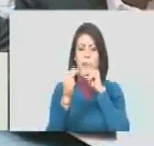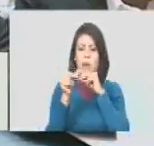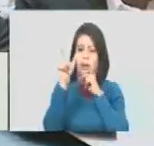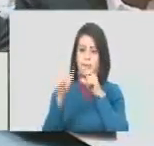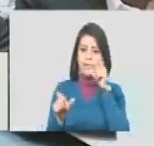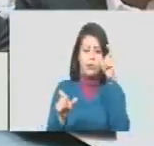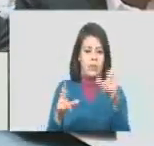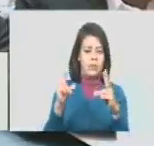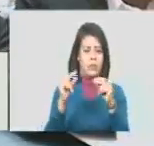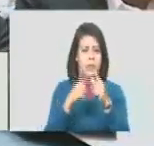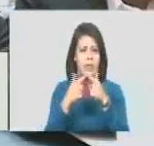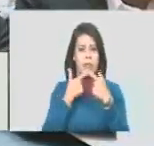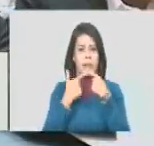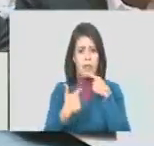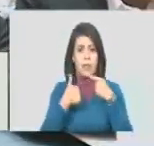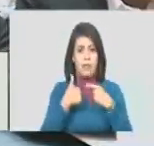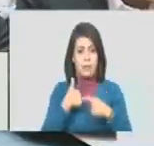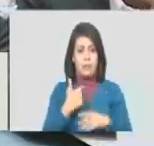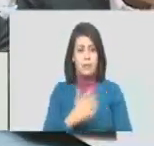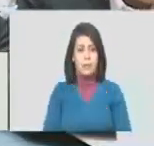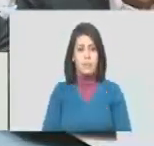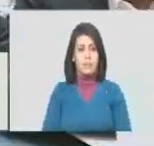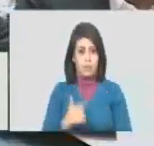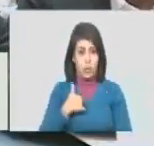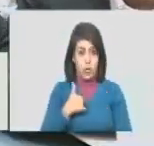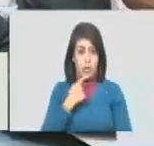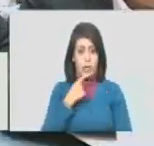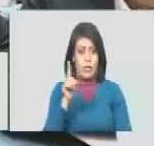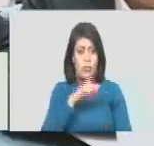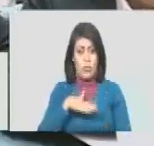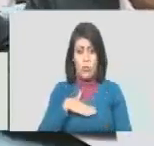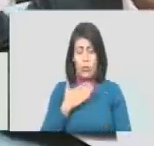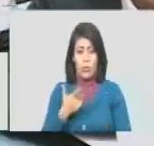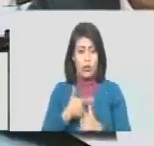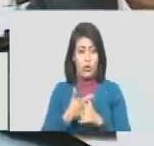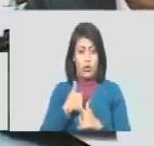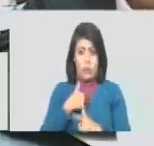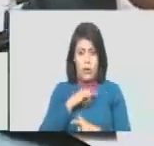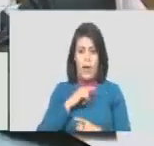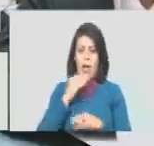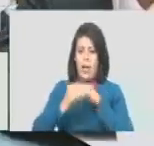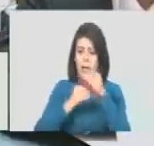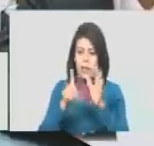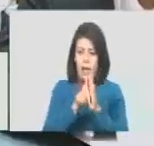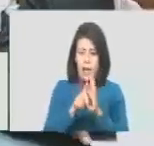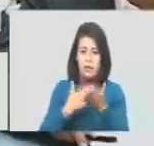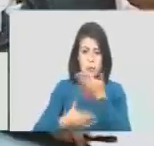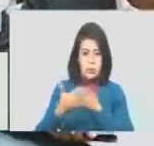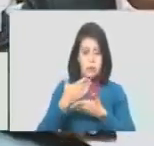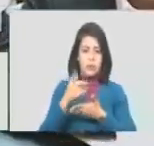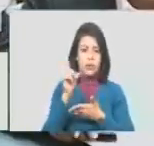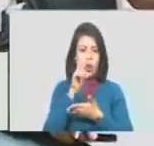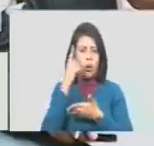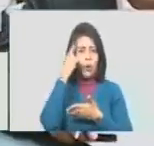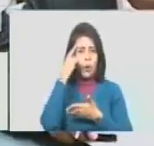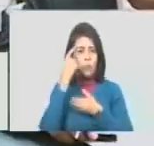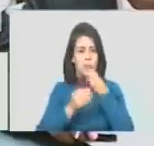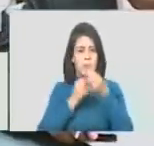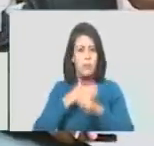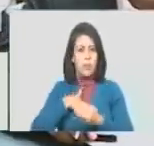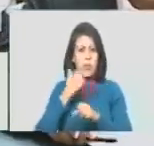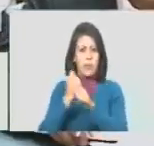ellos, les dije evidentemente que desde un principio no podía comprar y darme el vuelto. Pero tomé en cuenta el hecho